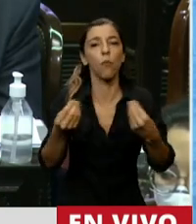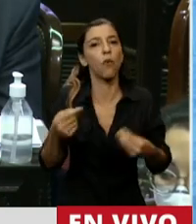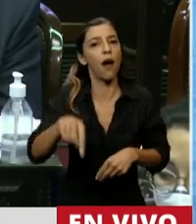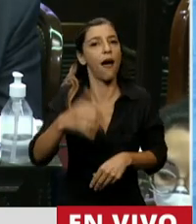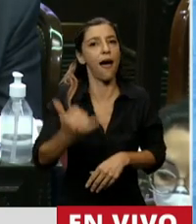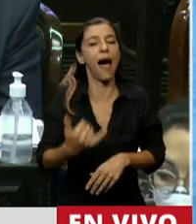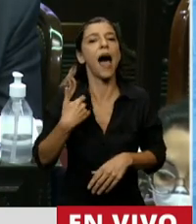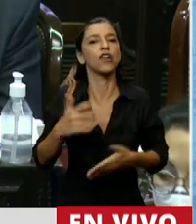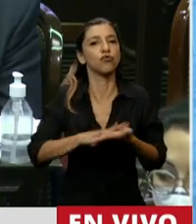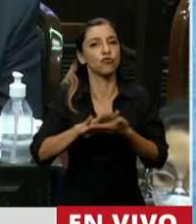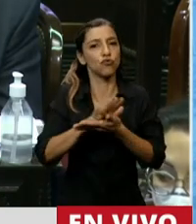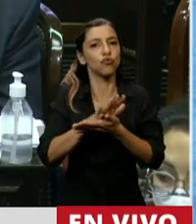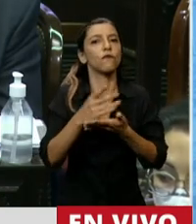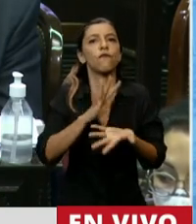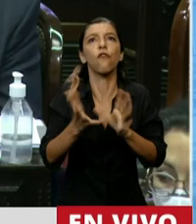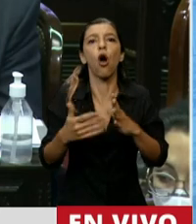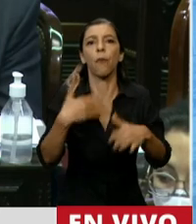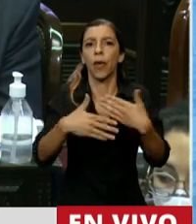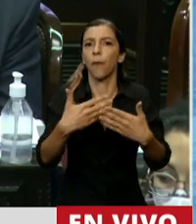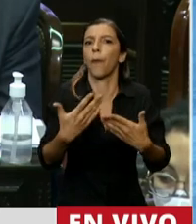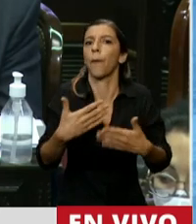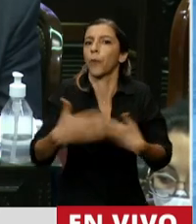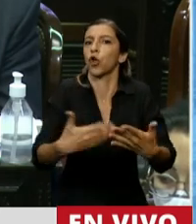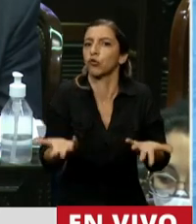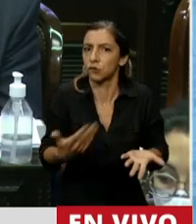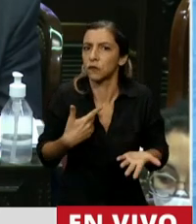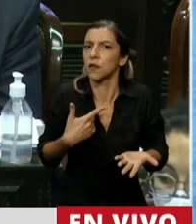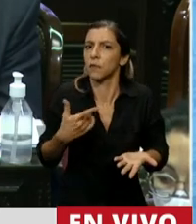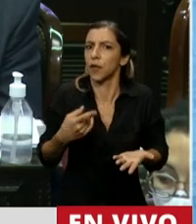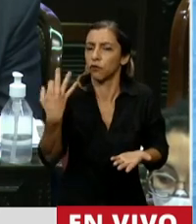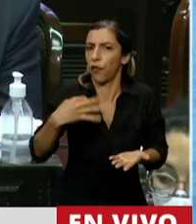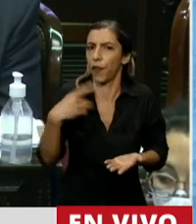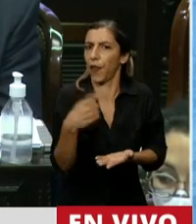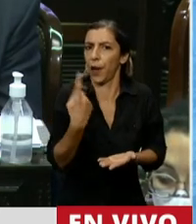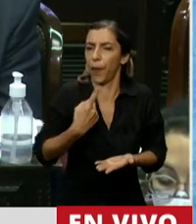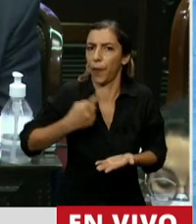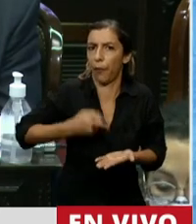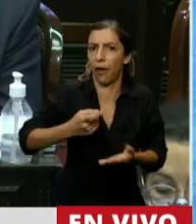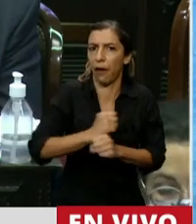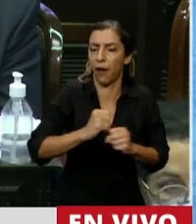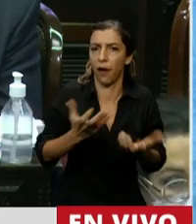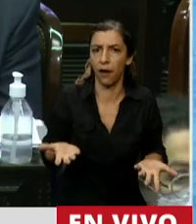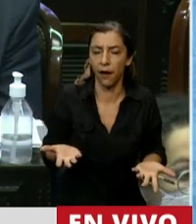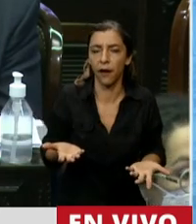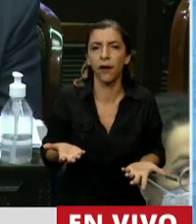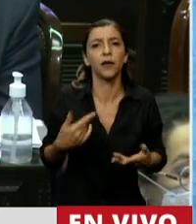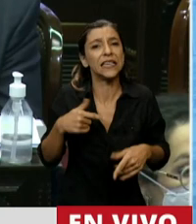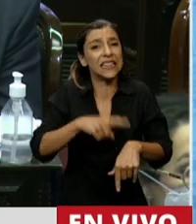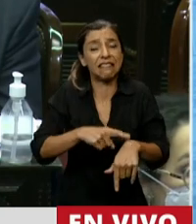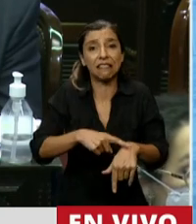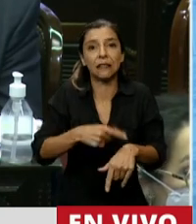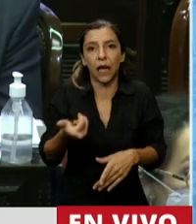traer para su sanción, con su sanción, y en este caso el tiempo que se cuenta es mínimo. Pido por